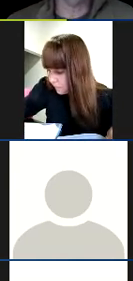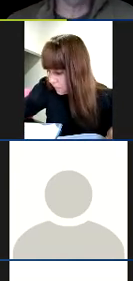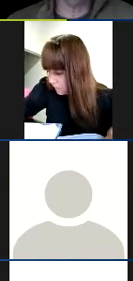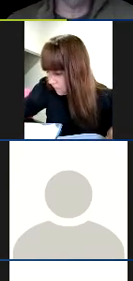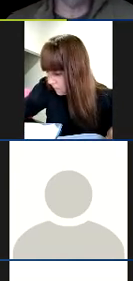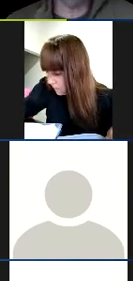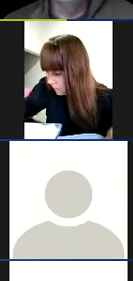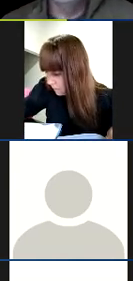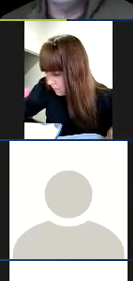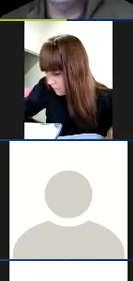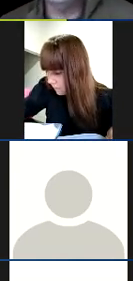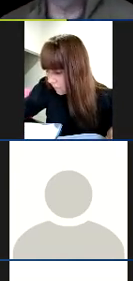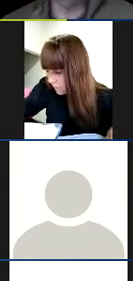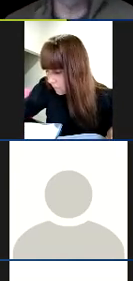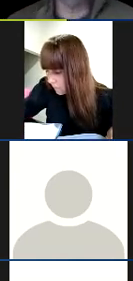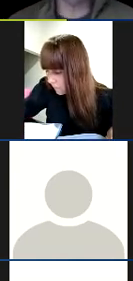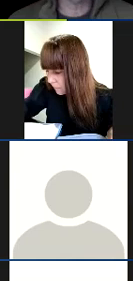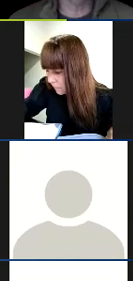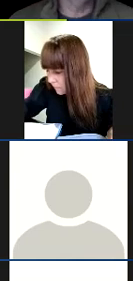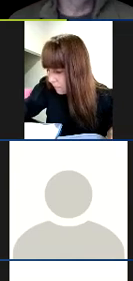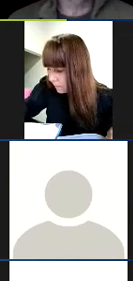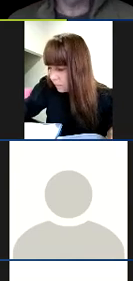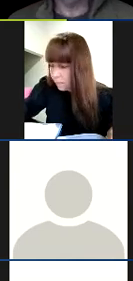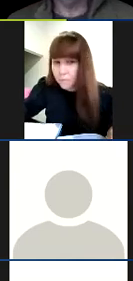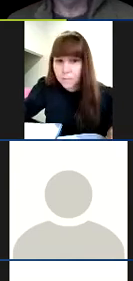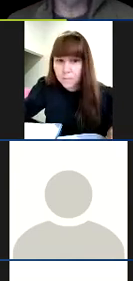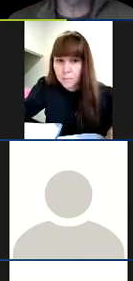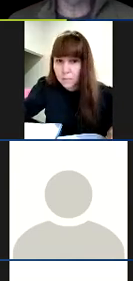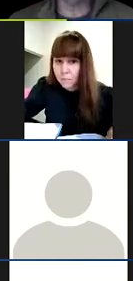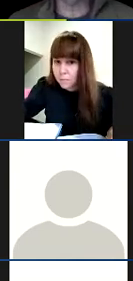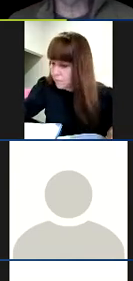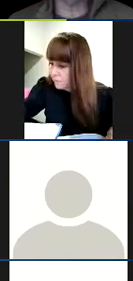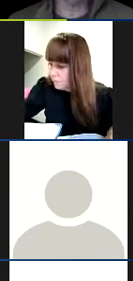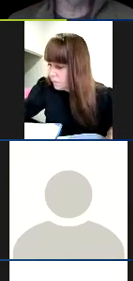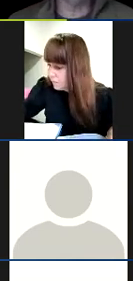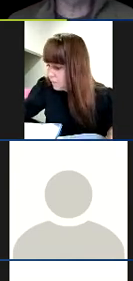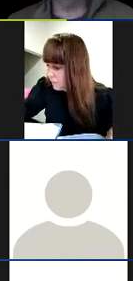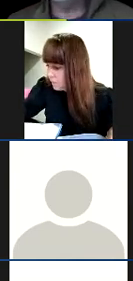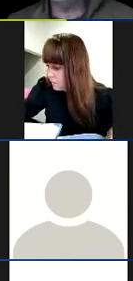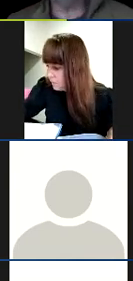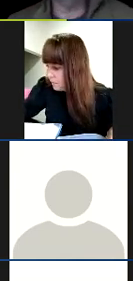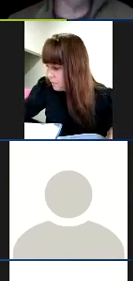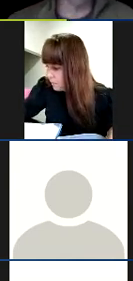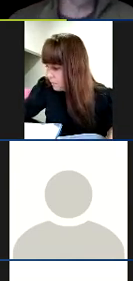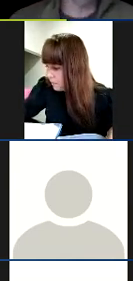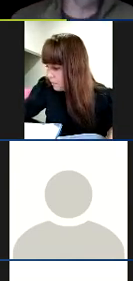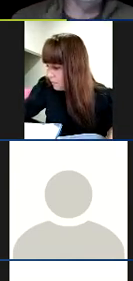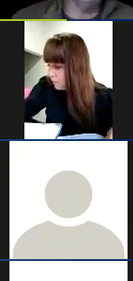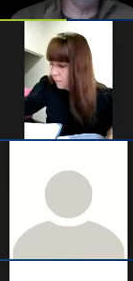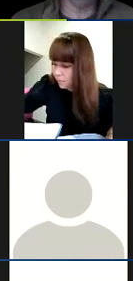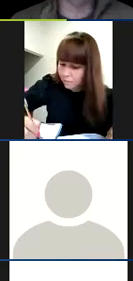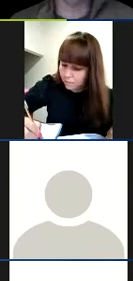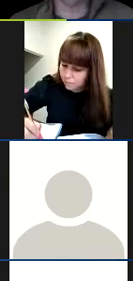es subsidiaria a lo que dispongan las partes, salvo en algunas normas que son obligatorias, algunos dicen de